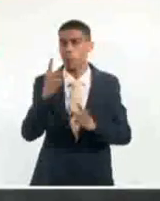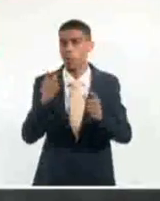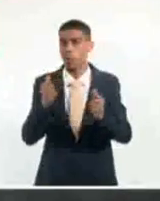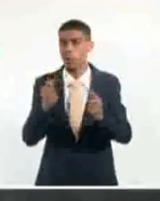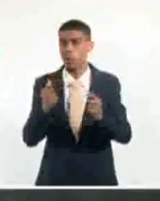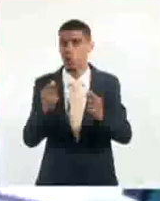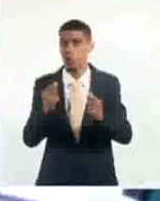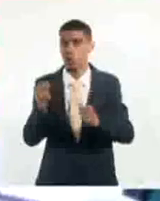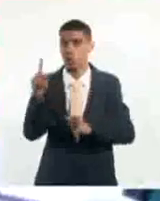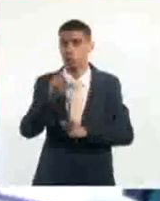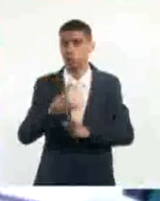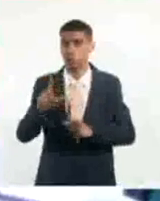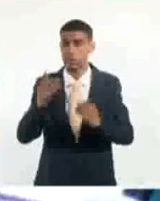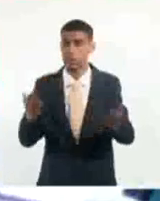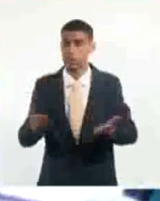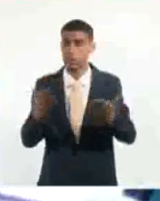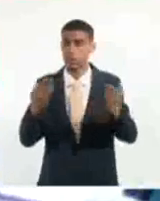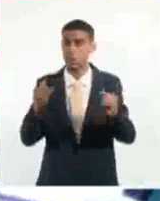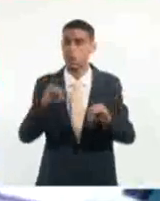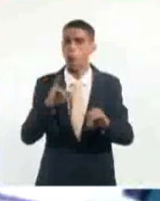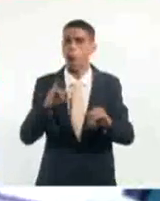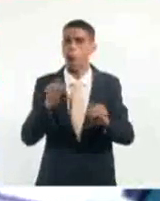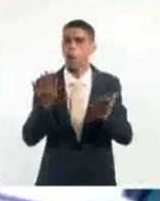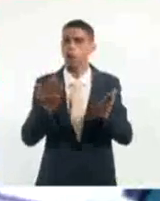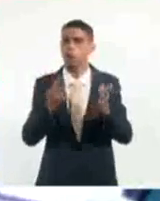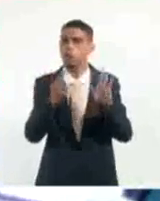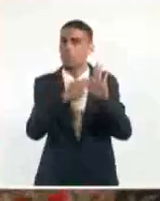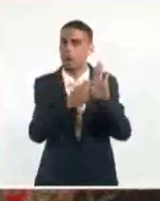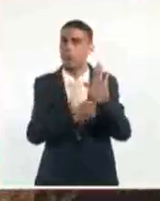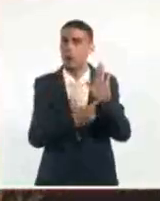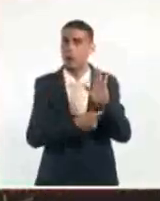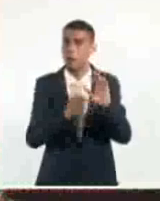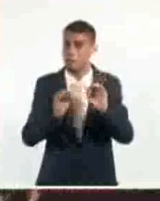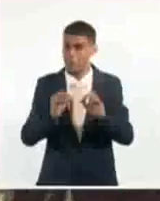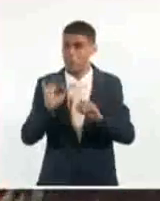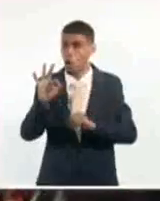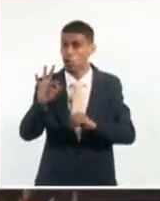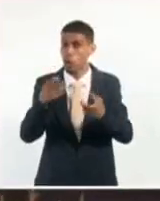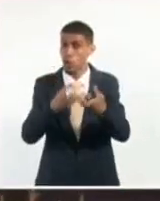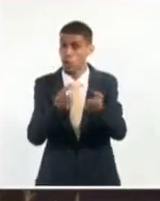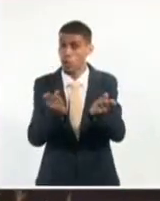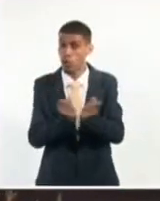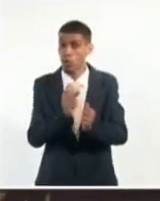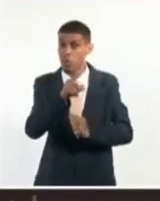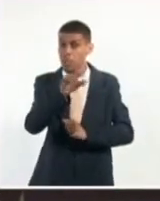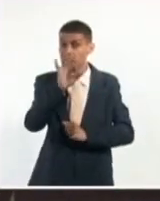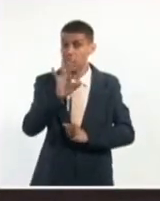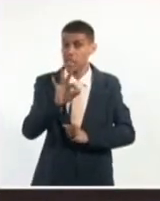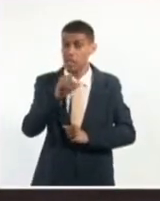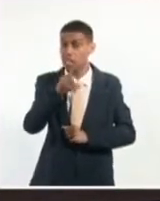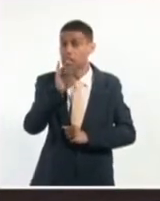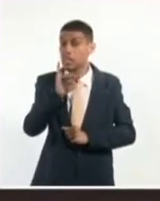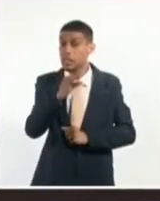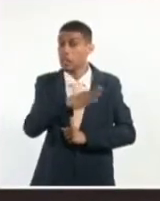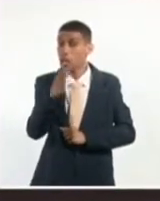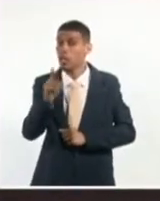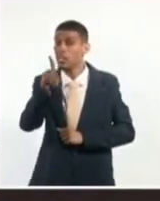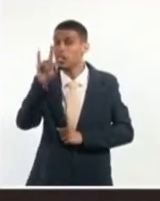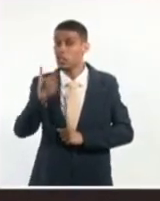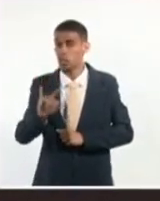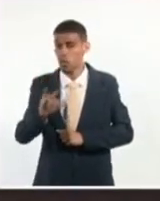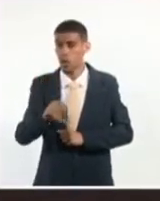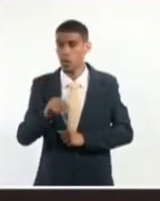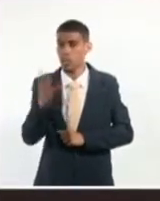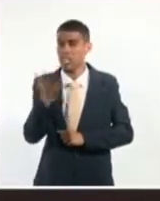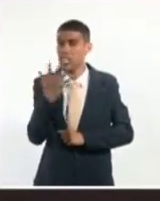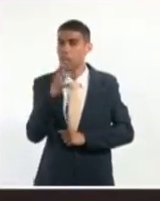la implementación de los lineamientos. En la máxima cita celebrada del 16 al 19 de abril de 2021, fue electo como